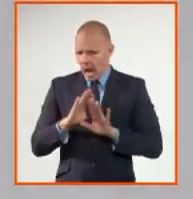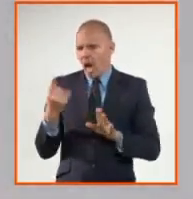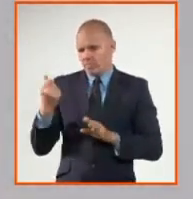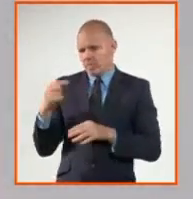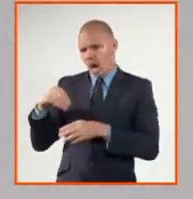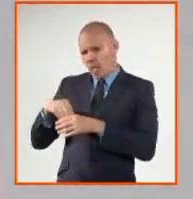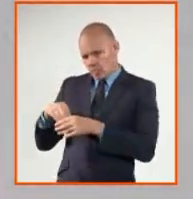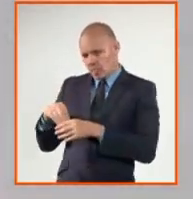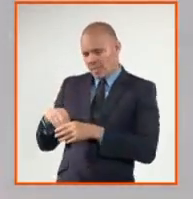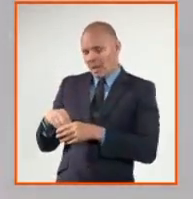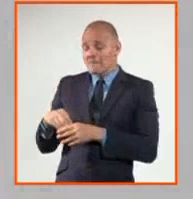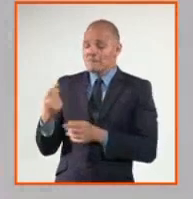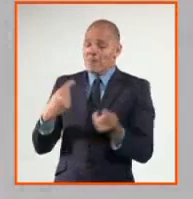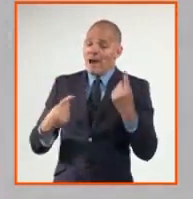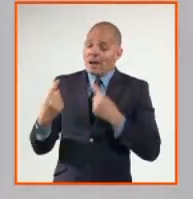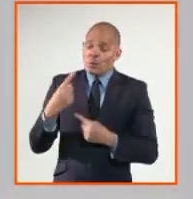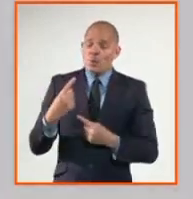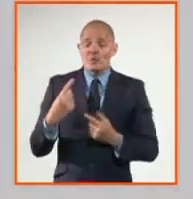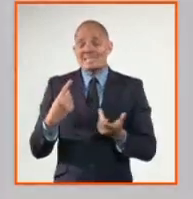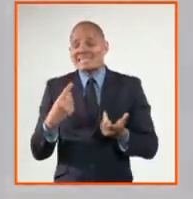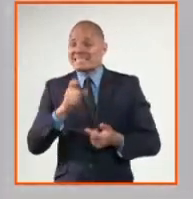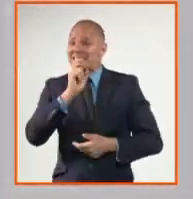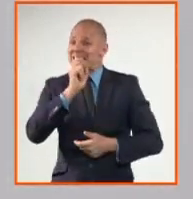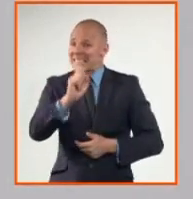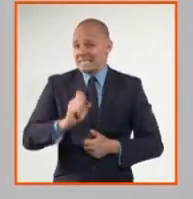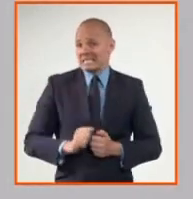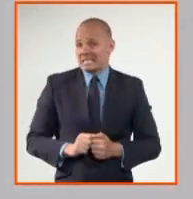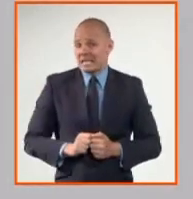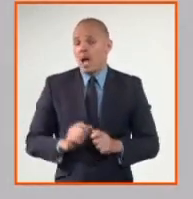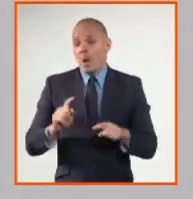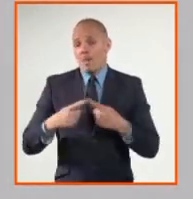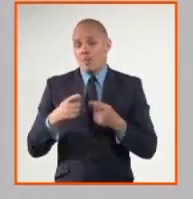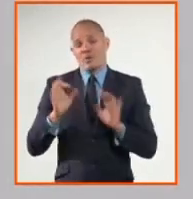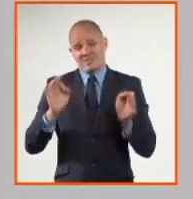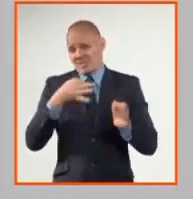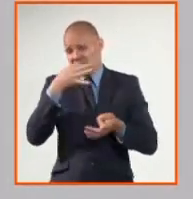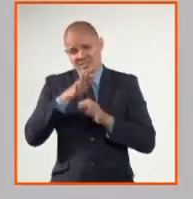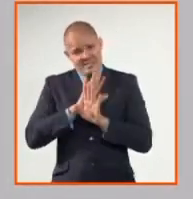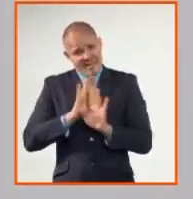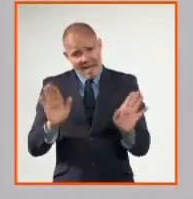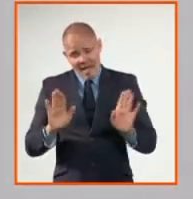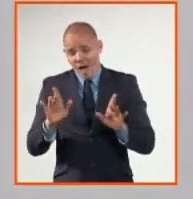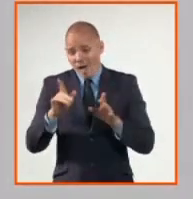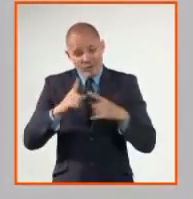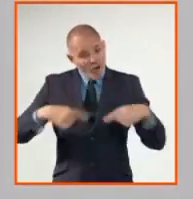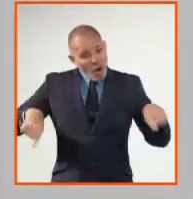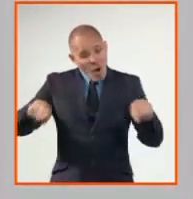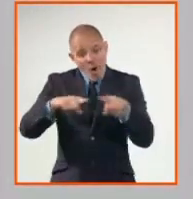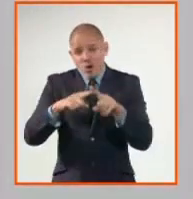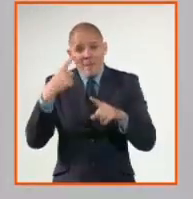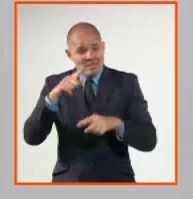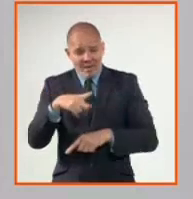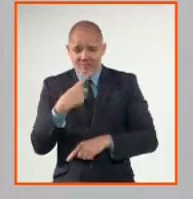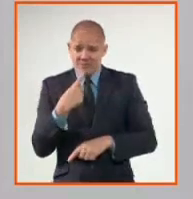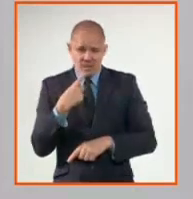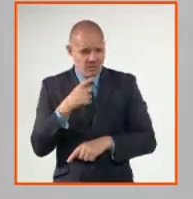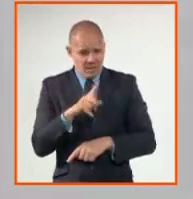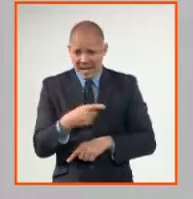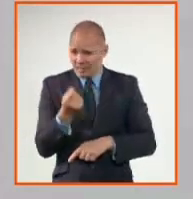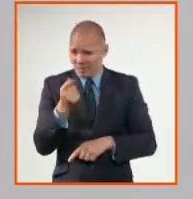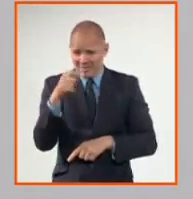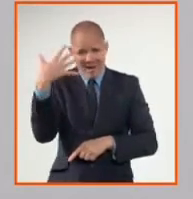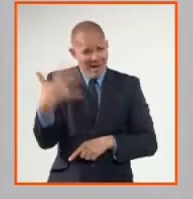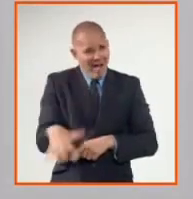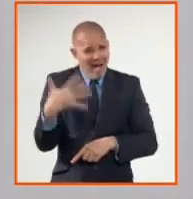para el caso específico del bloque número 6 de mariel este bloque es primero que se puede resolver es el primer bueno es parcialmente